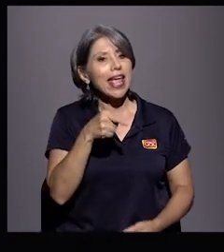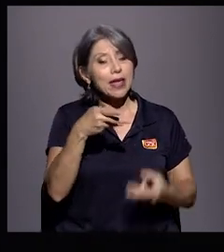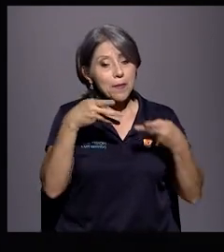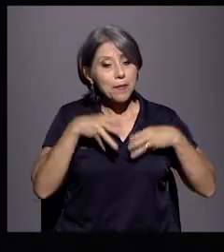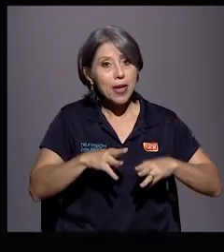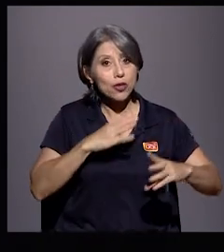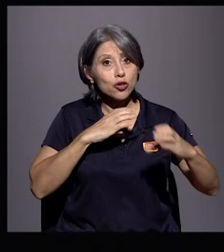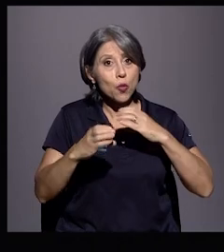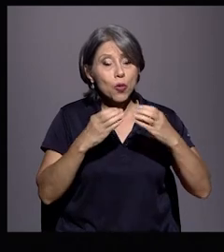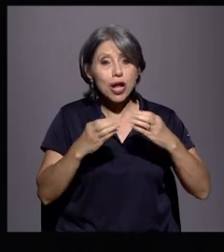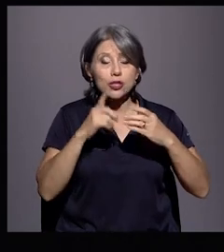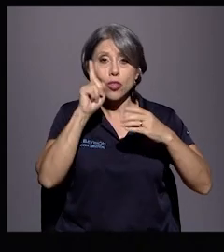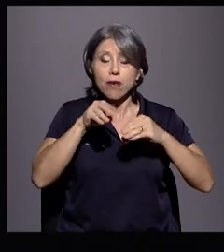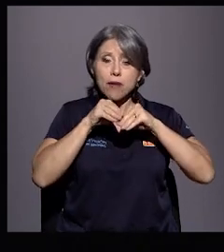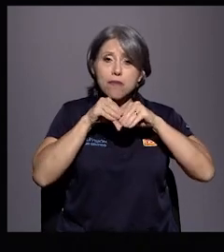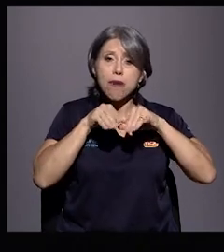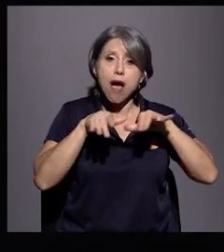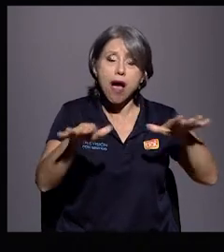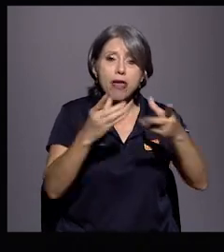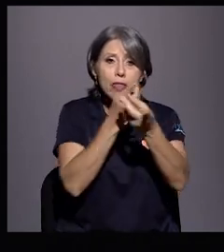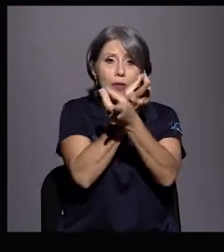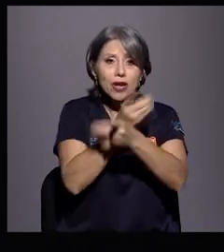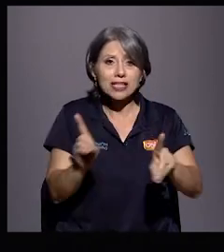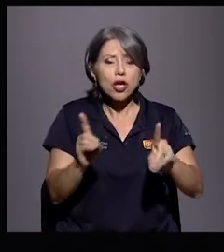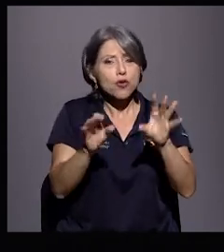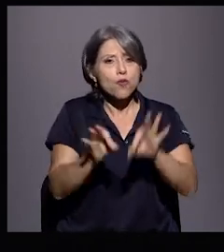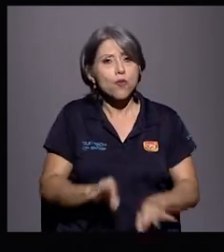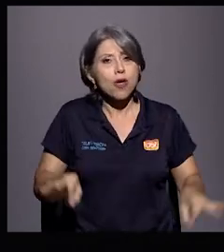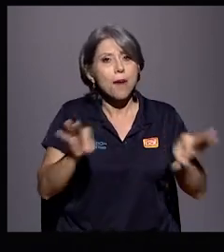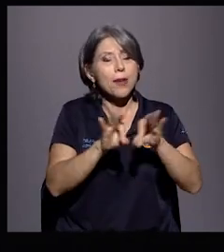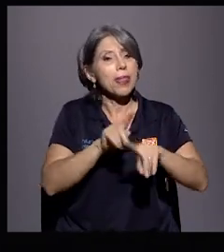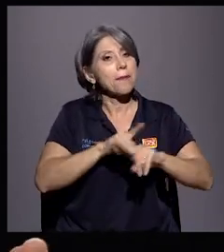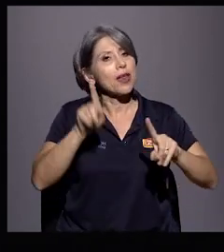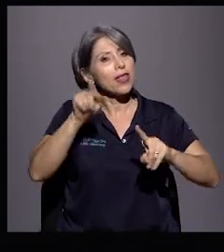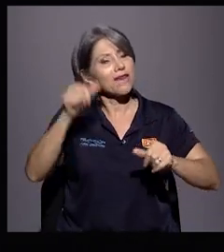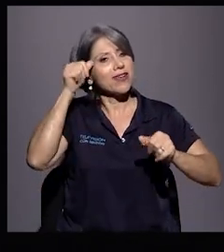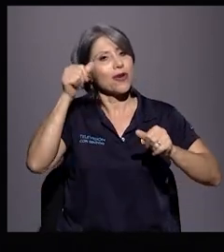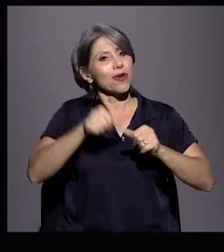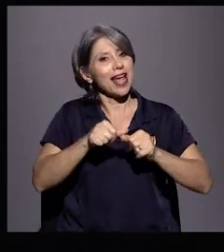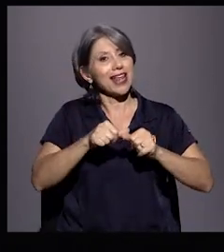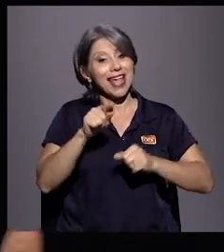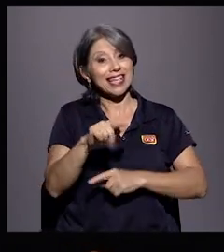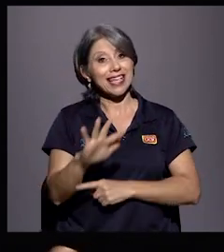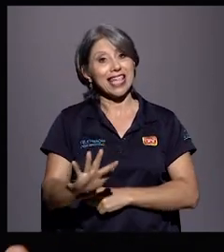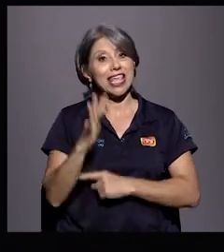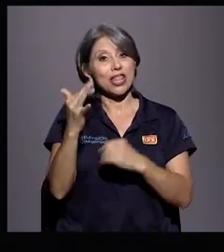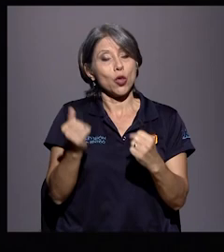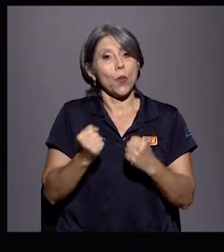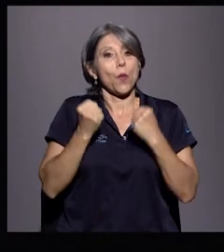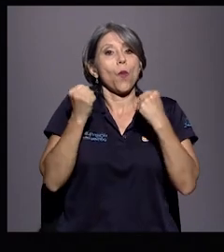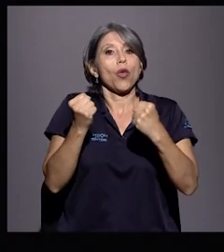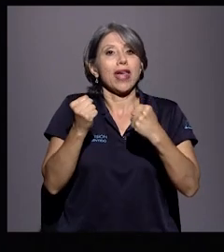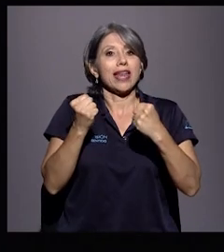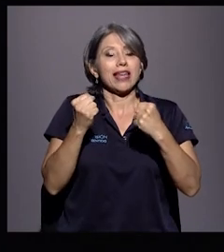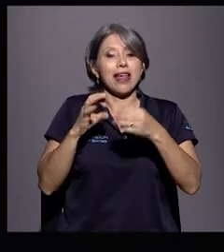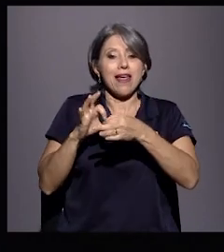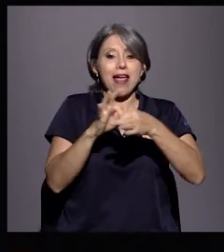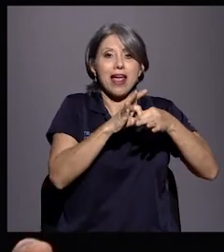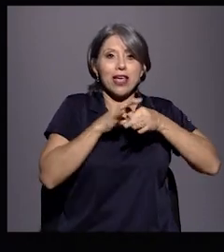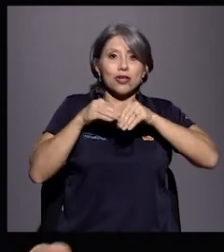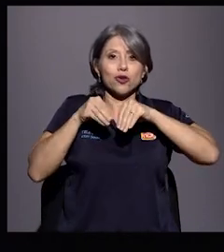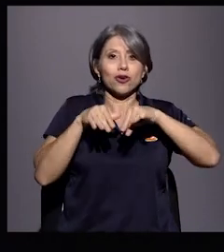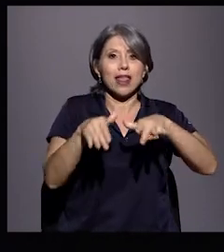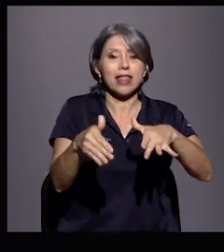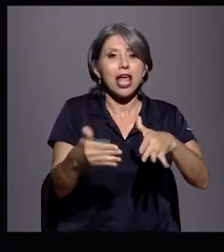los medios es fundamental, pero también hay que recordar que ese quinto poder hecho red nos garantiza mucha